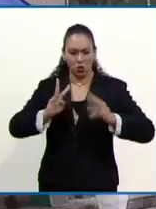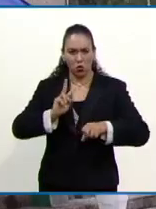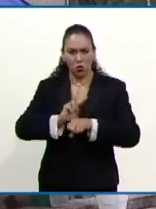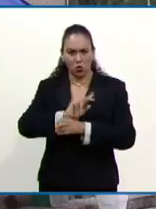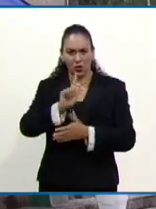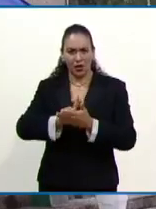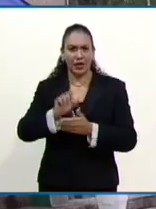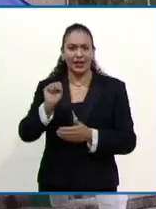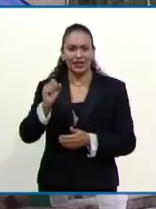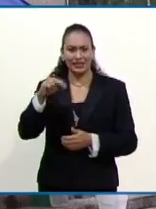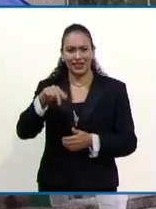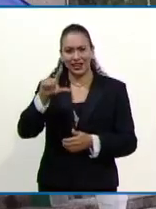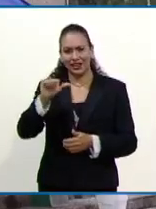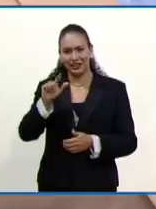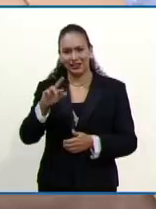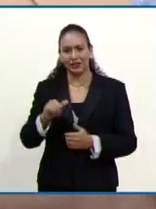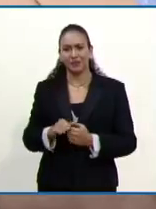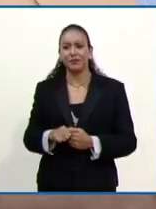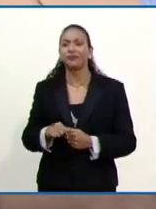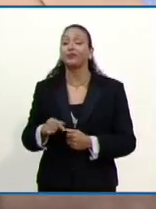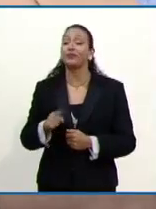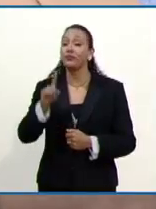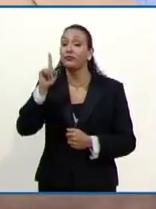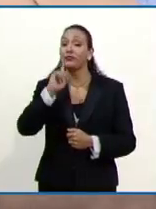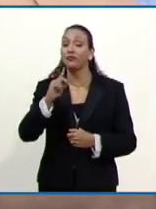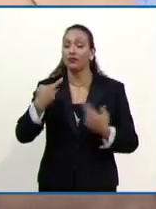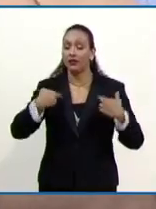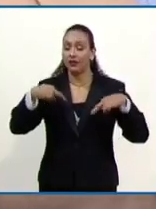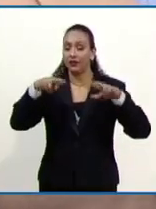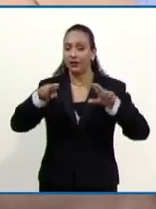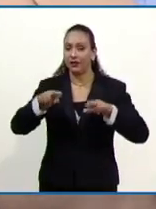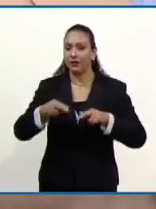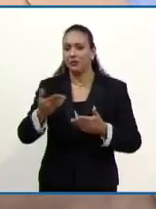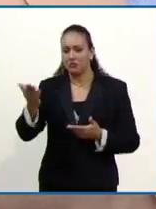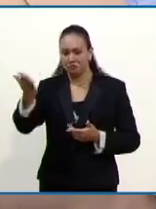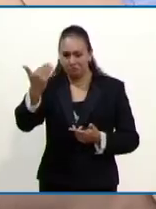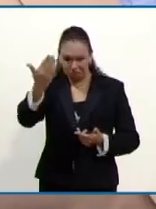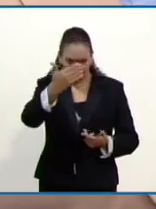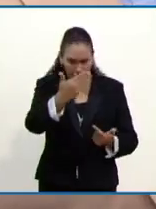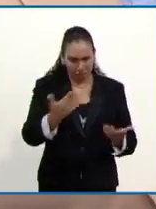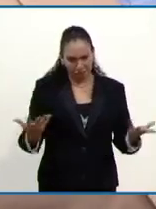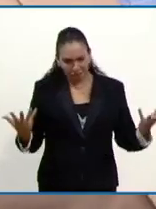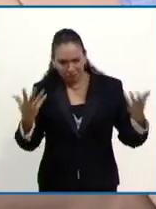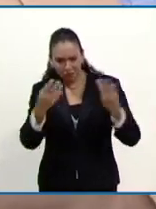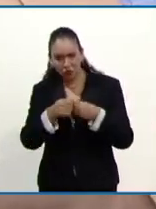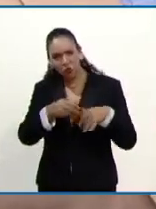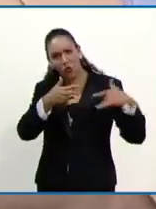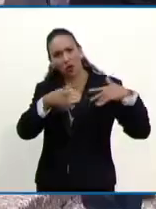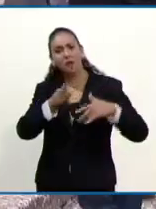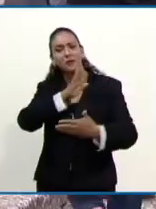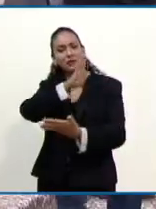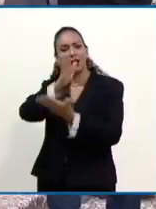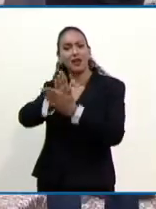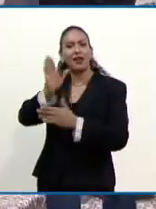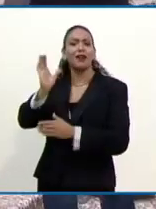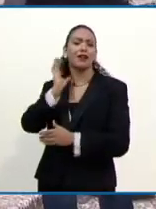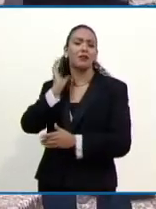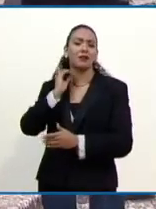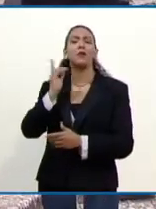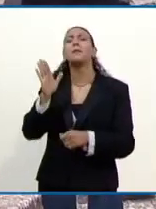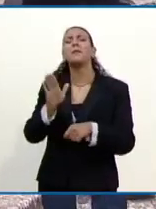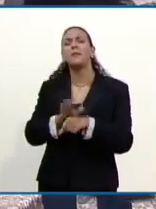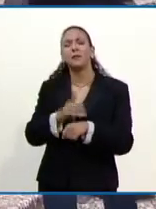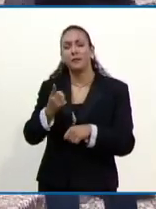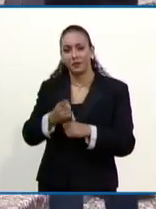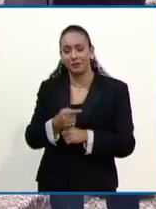Federal en San Lázaro, la vocera de las y los trabajadores convocó a todos a movilizarse a la Cámara de Diputados para entregar un